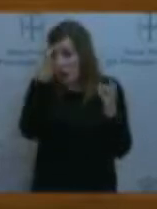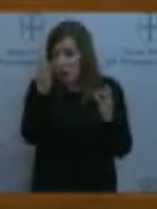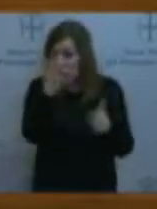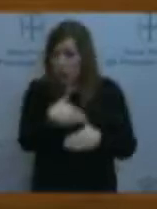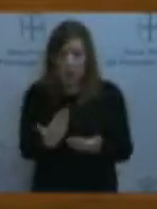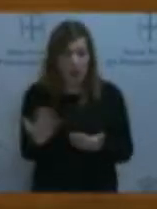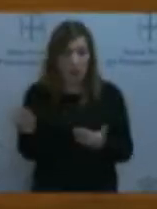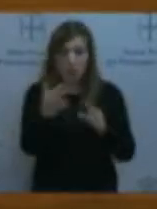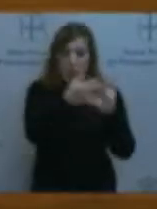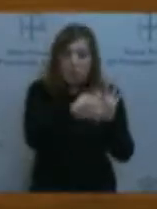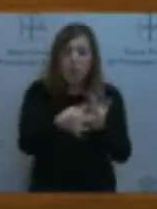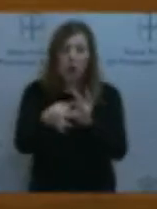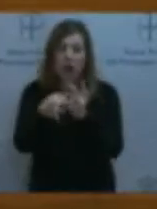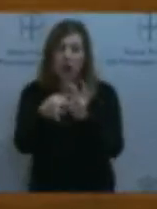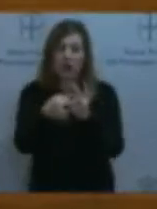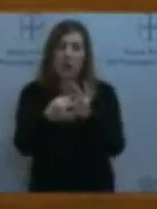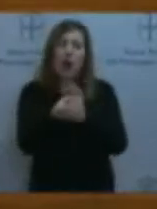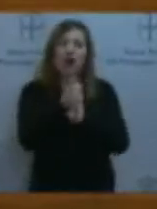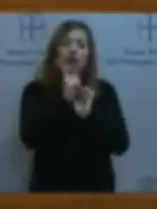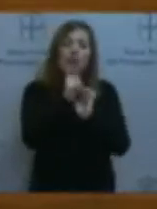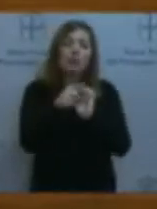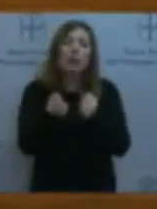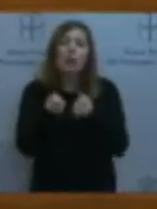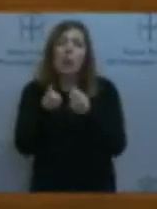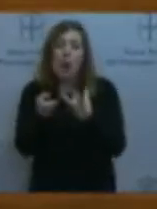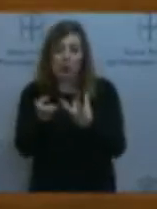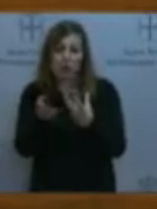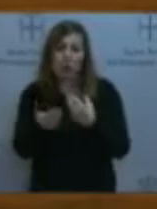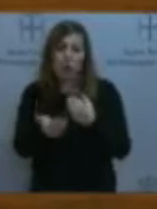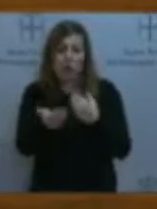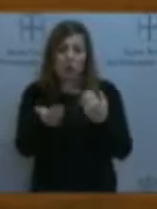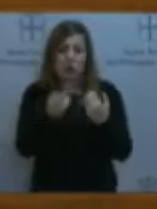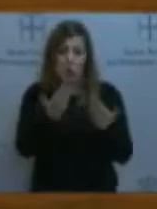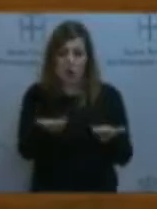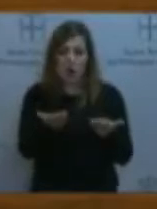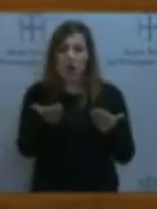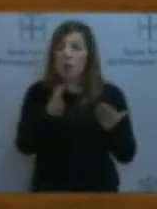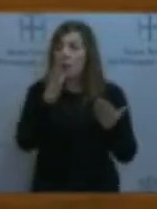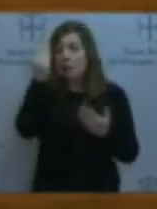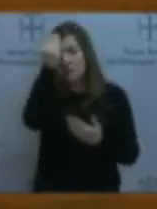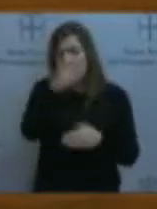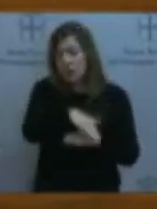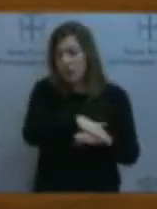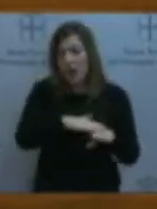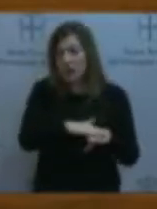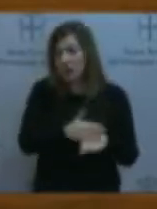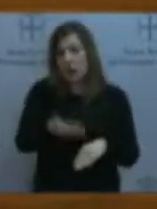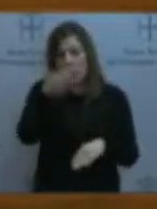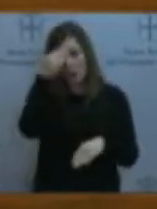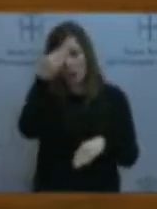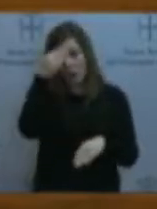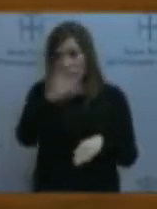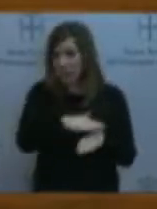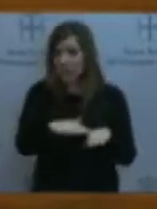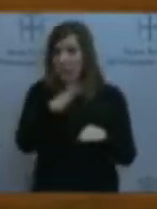Hay que vincular el cómo y el cuánto. Y en ese sentido, nos parece fundamental para que los 10 años que ya